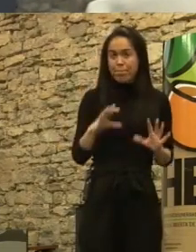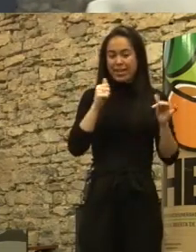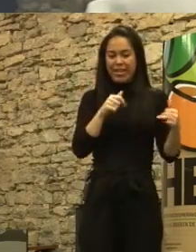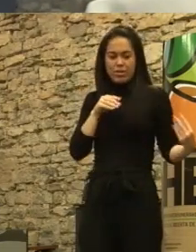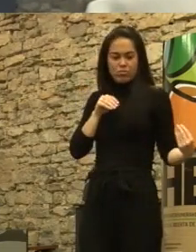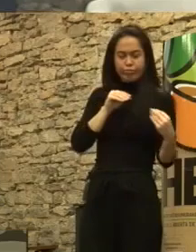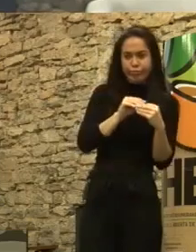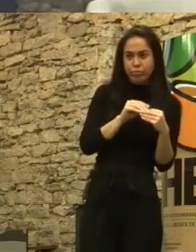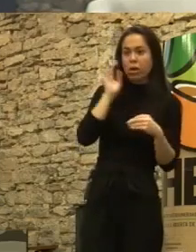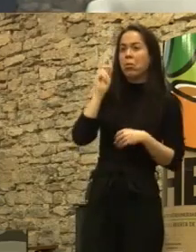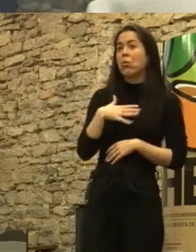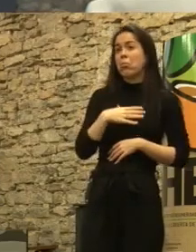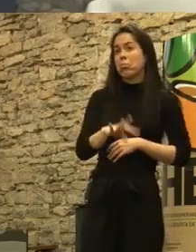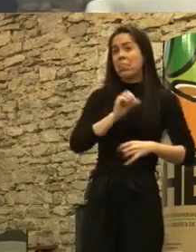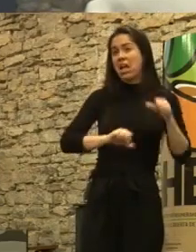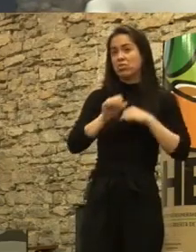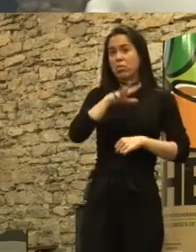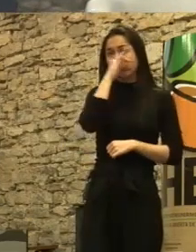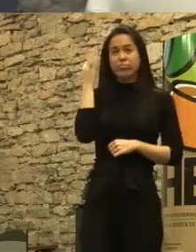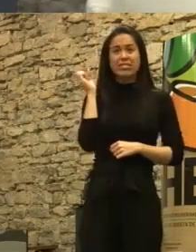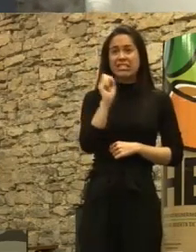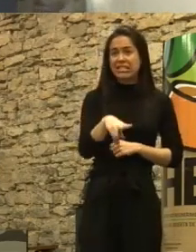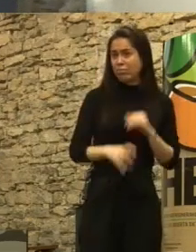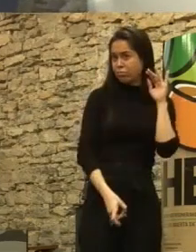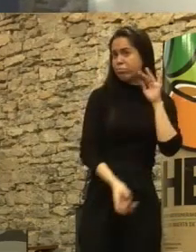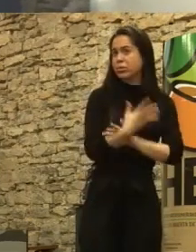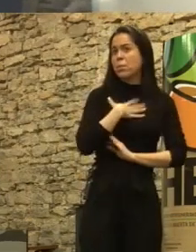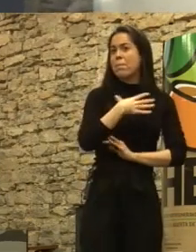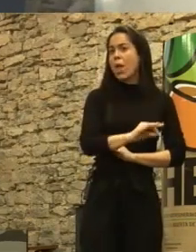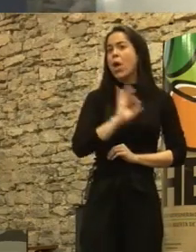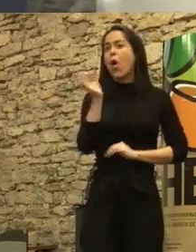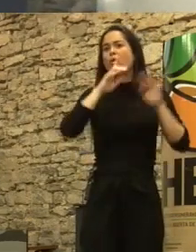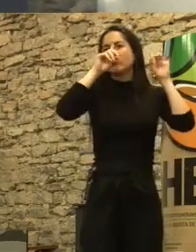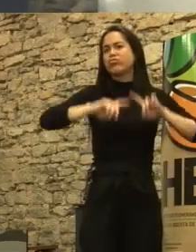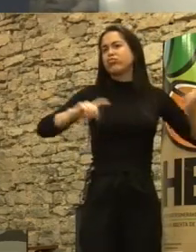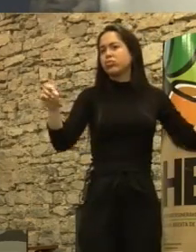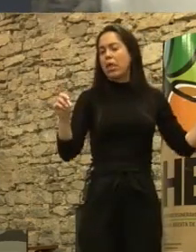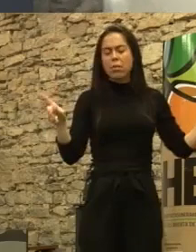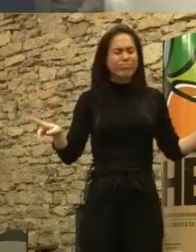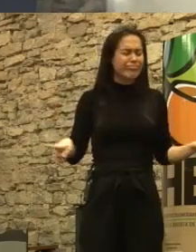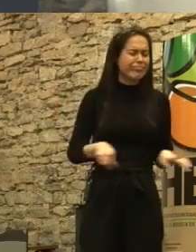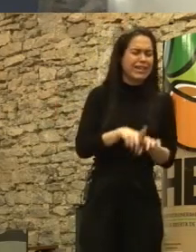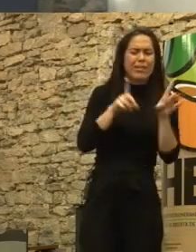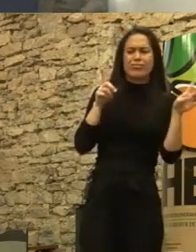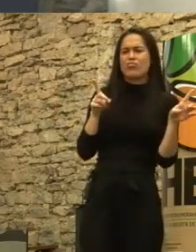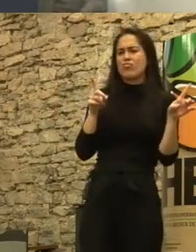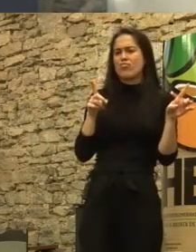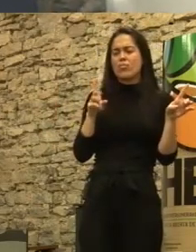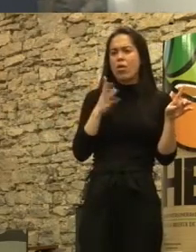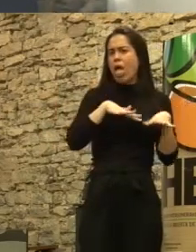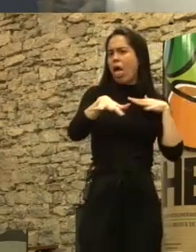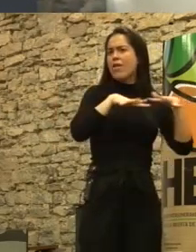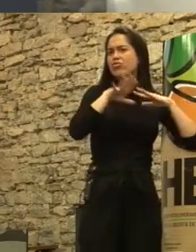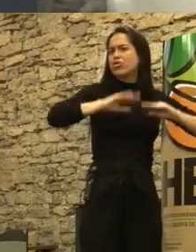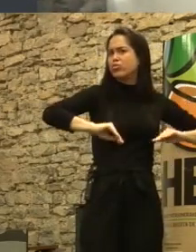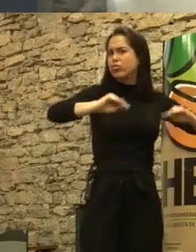pueden haber hecho una asociación sin ánimo de lucro o una fundación, no me interesa cómo se ha configurado la acción que ha